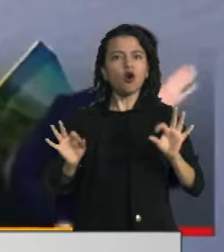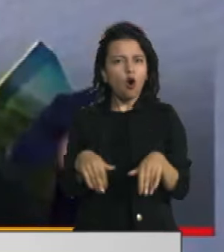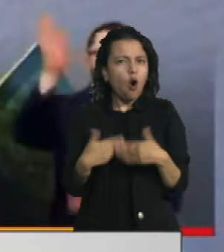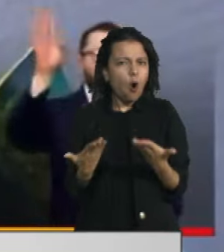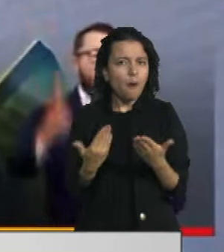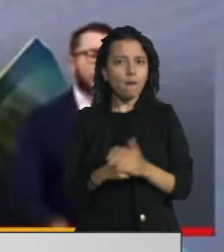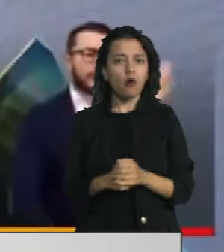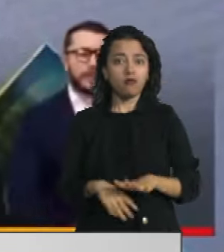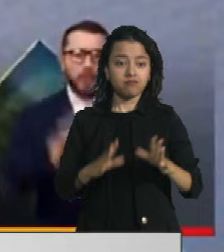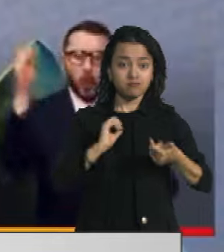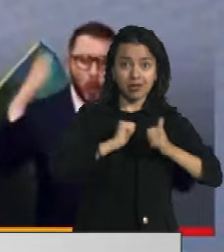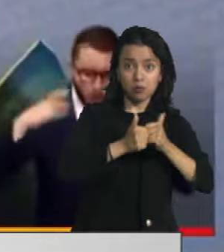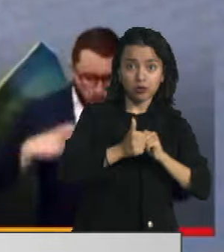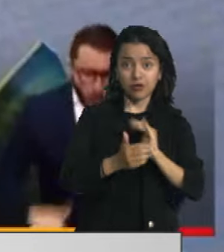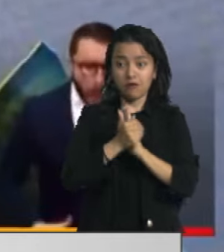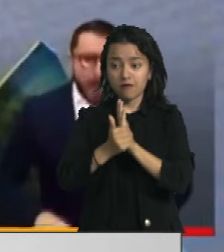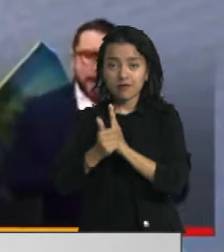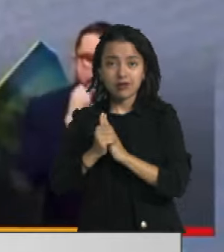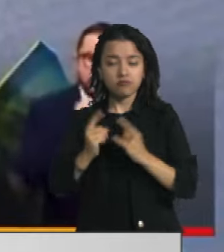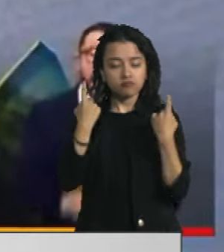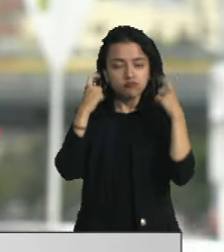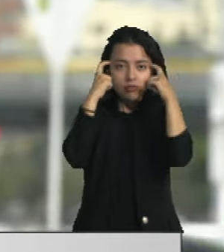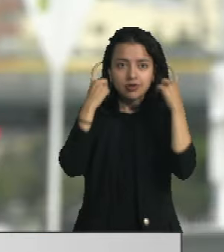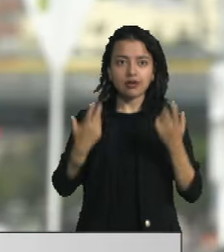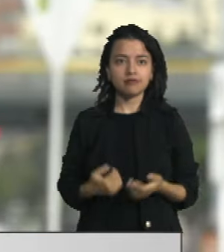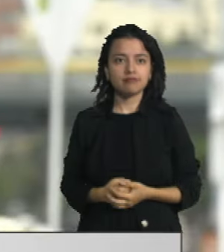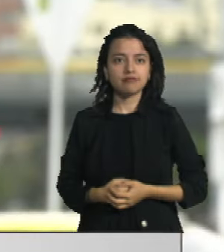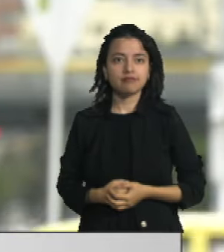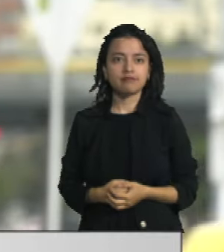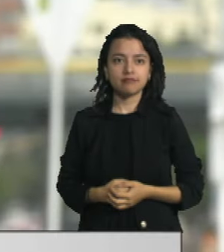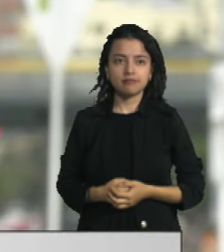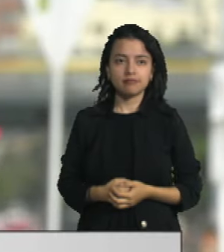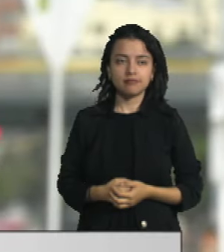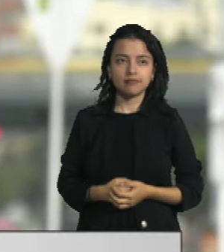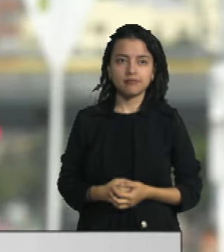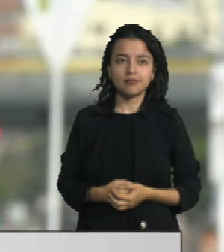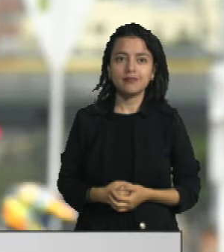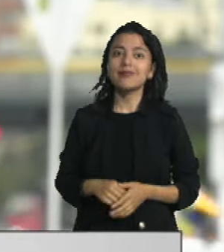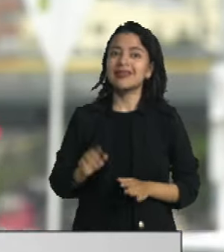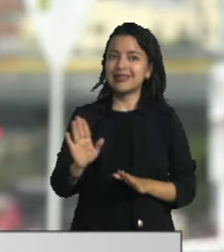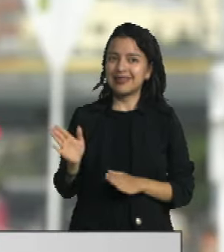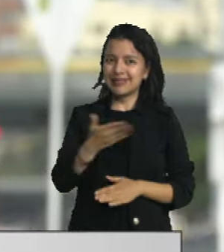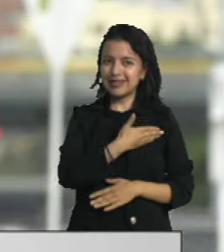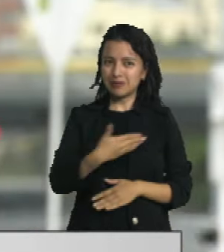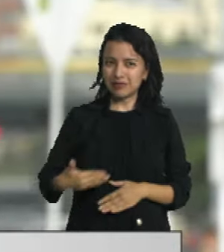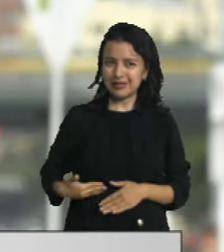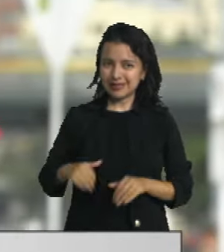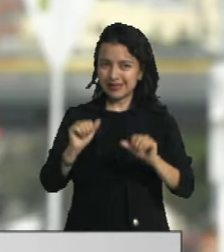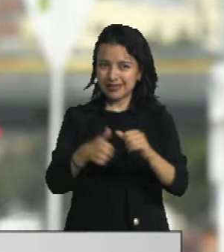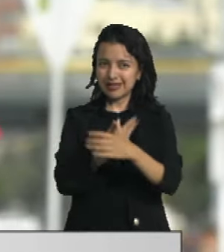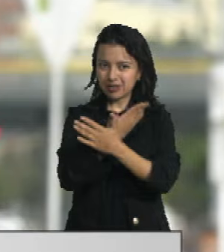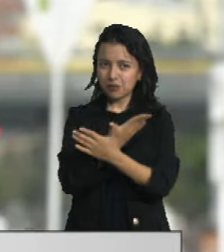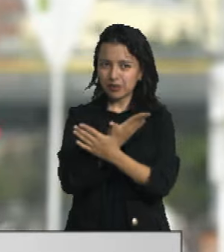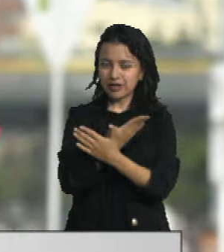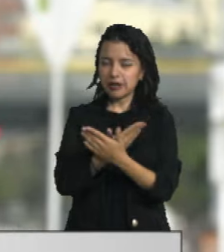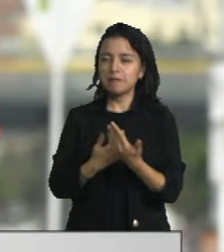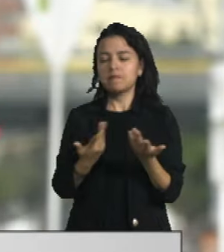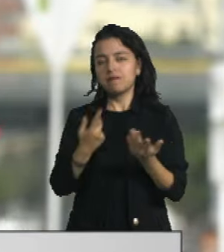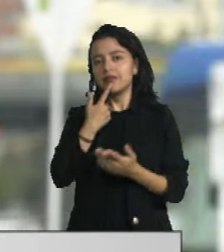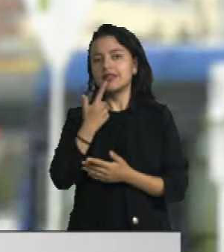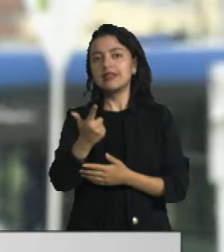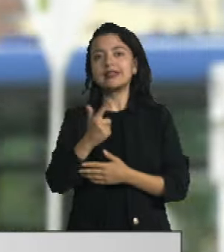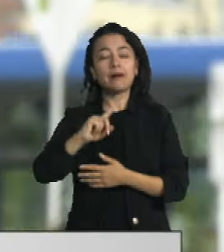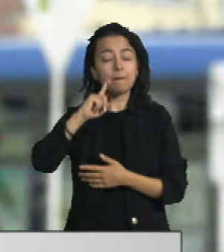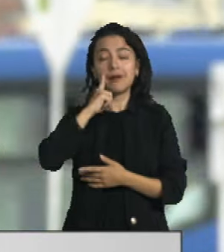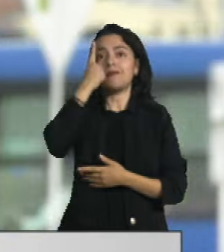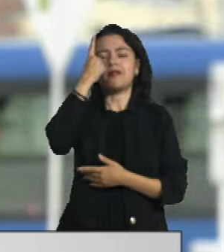desarrollo físico y mental. Desde la Presidencia de la República han resaltado que esta es la primera vez que un